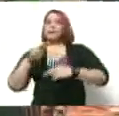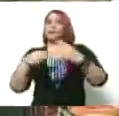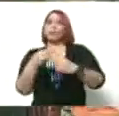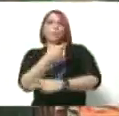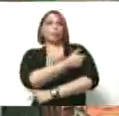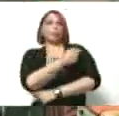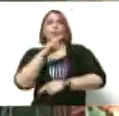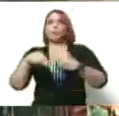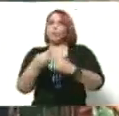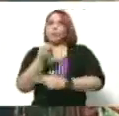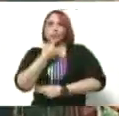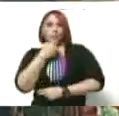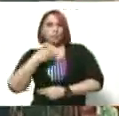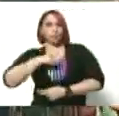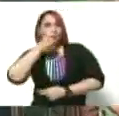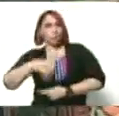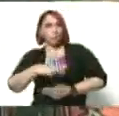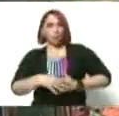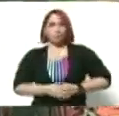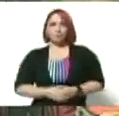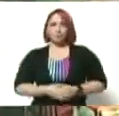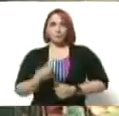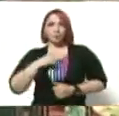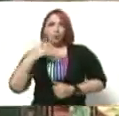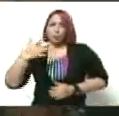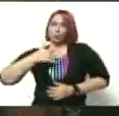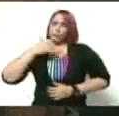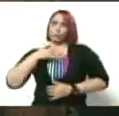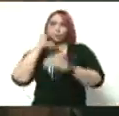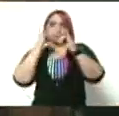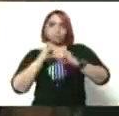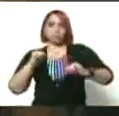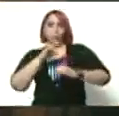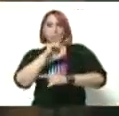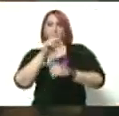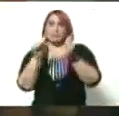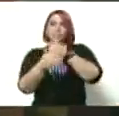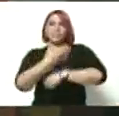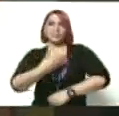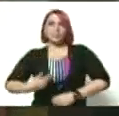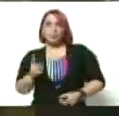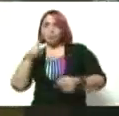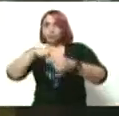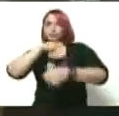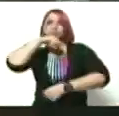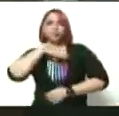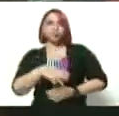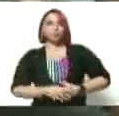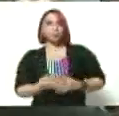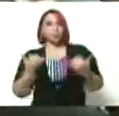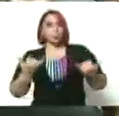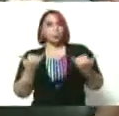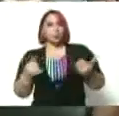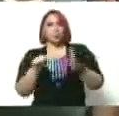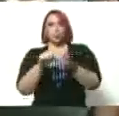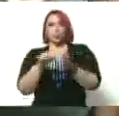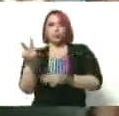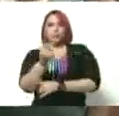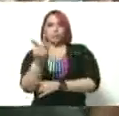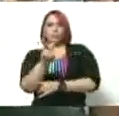ningún medicamento a nuestro pueblo realmente nos sentimos felices vicepresidenta de ser parte de la historia de este momento histórico donde venezuela